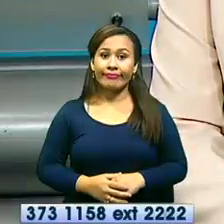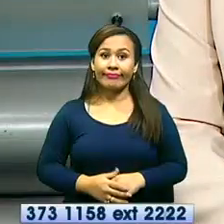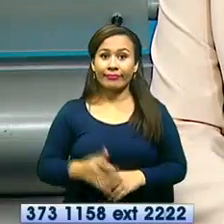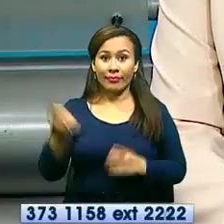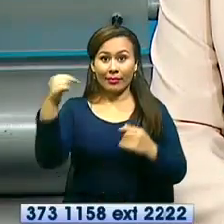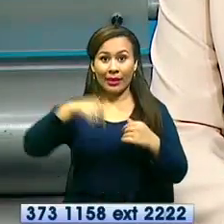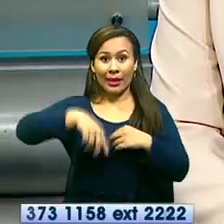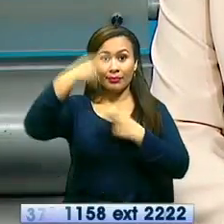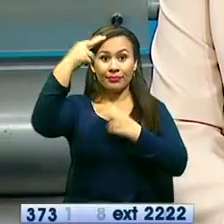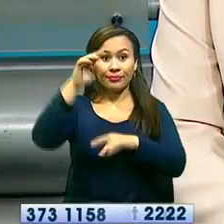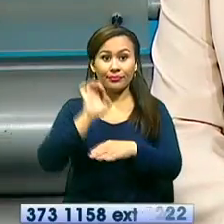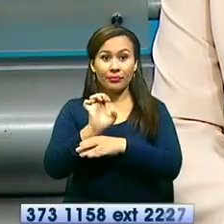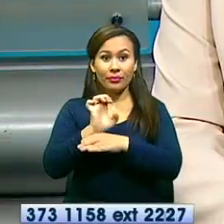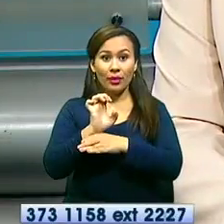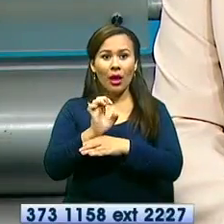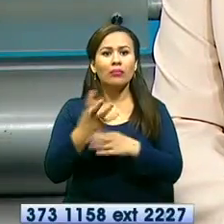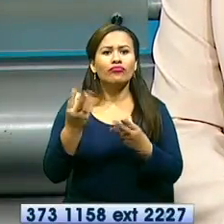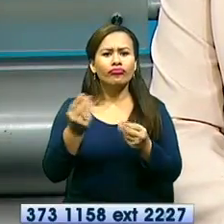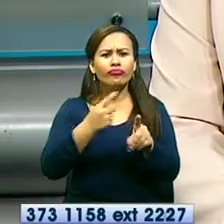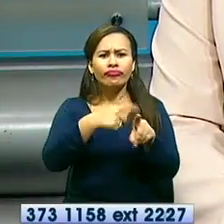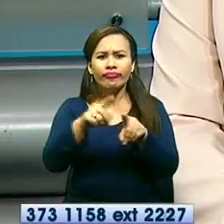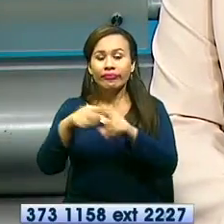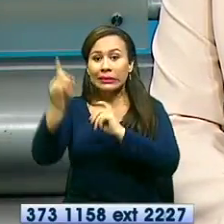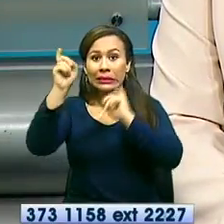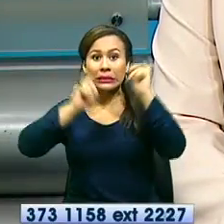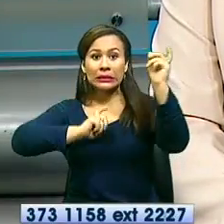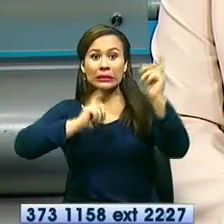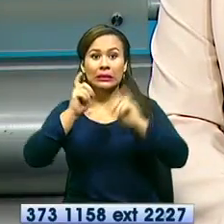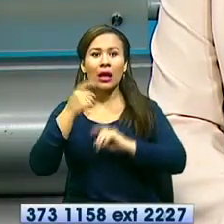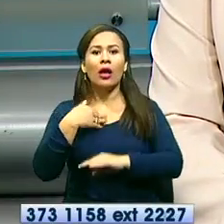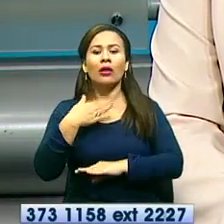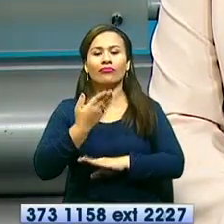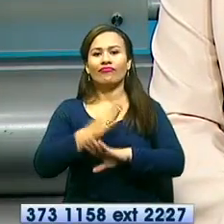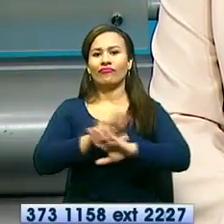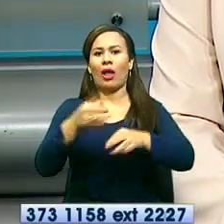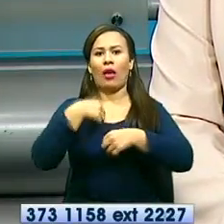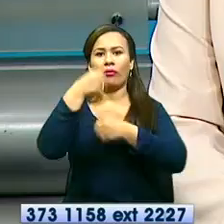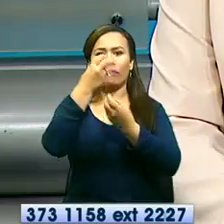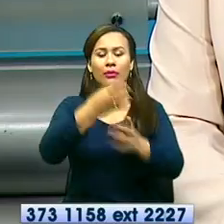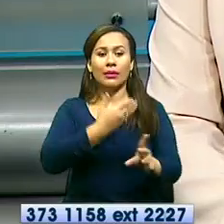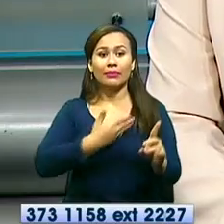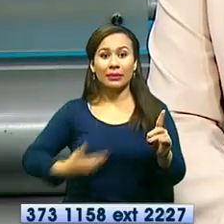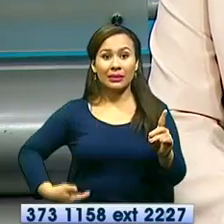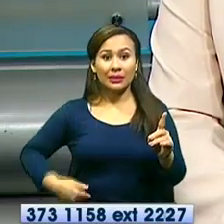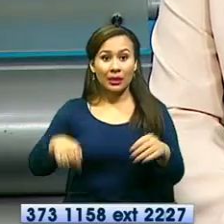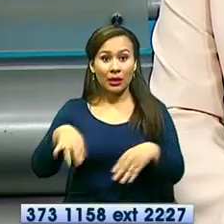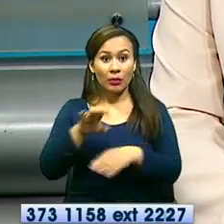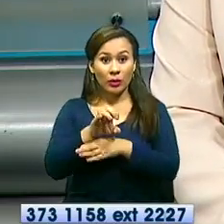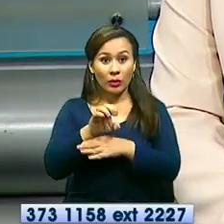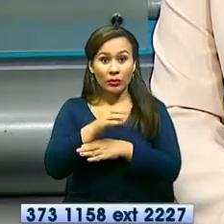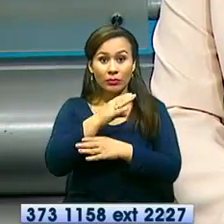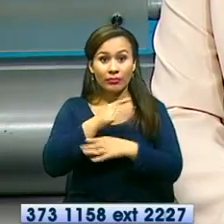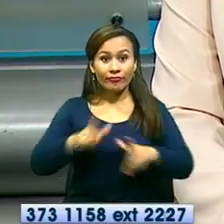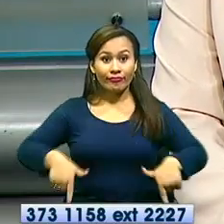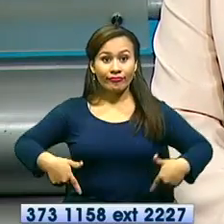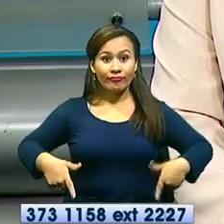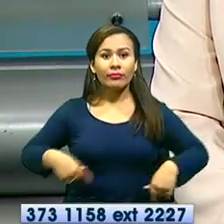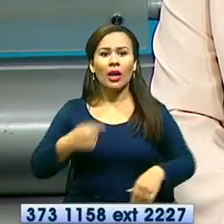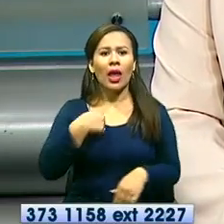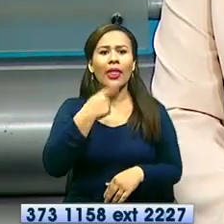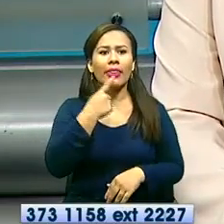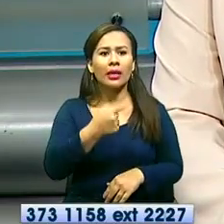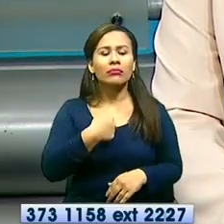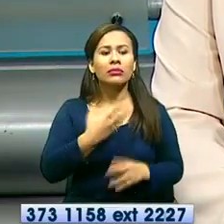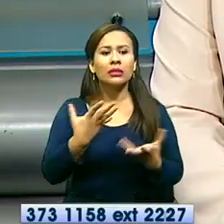En el ámbito nacional existen diversas reacciones ante el anuncio del presidente de la República de crear una comisión de lucha contra